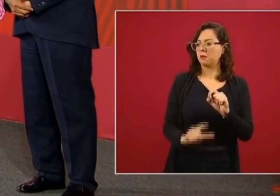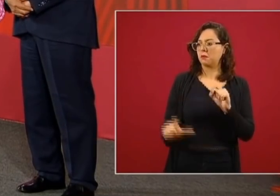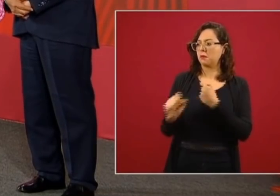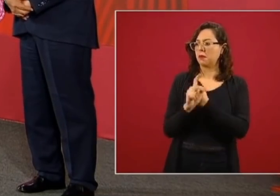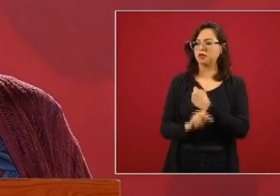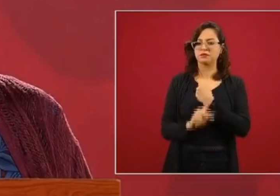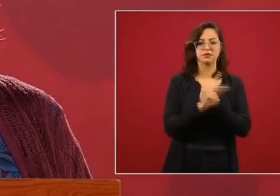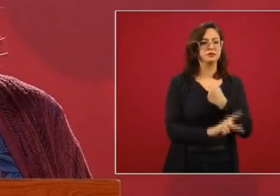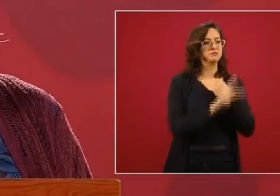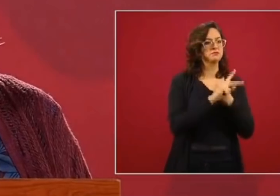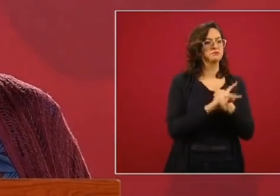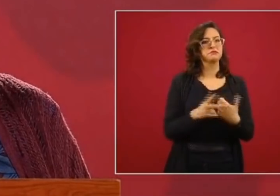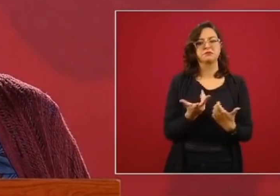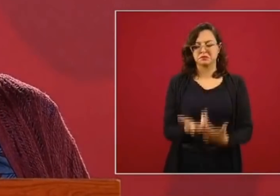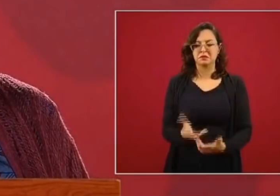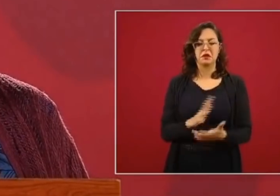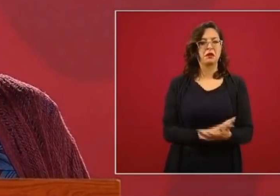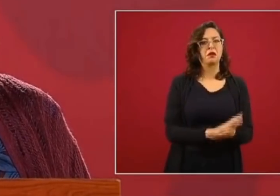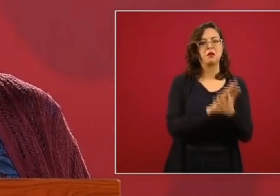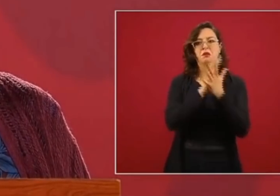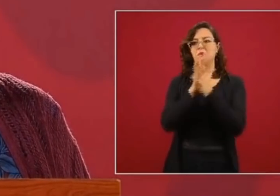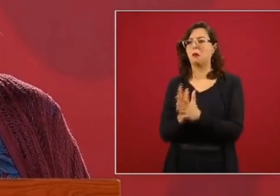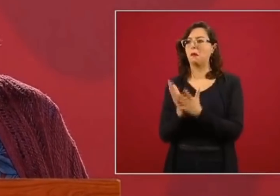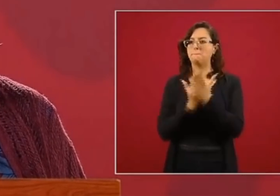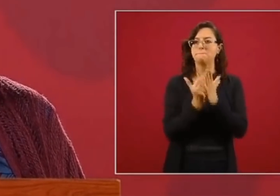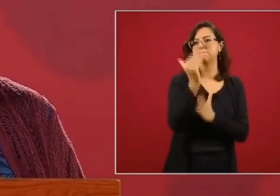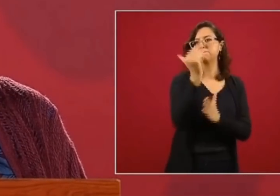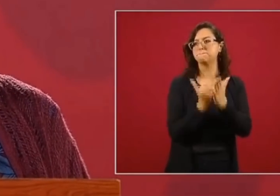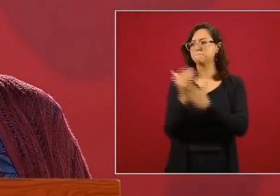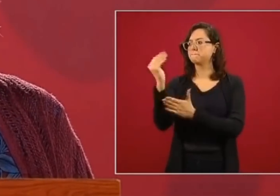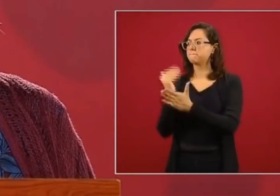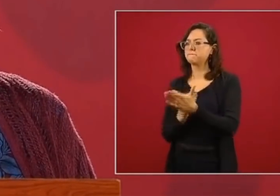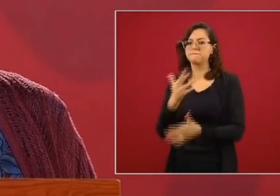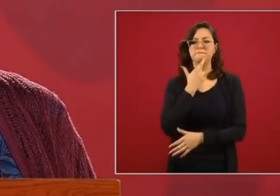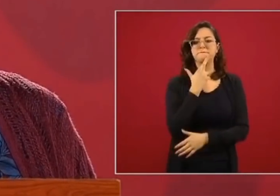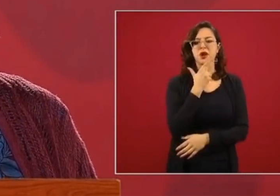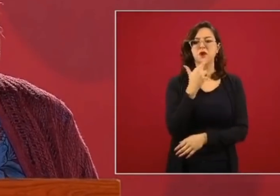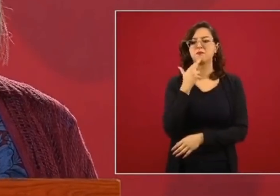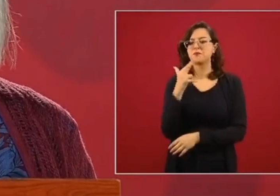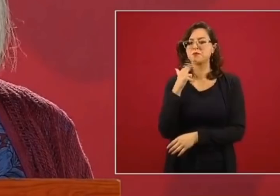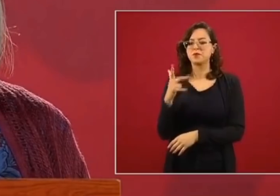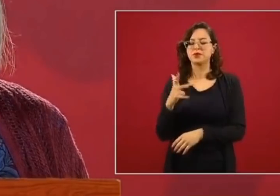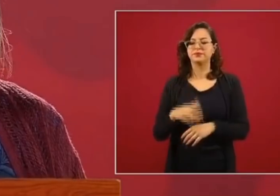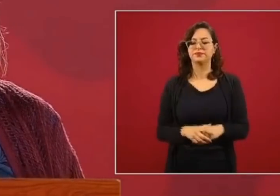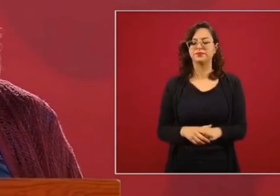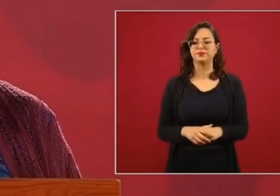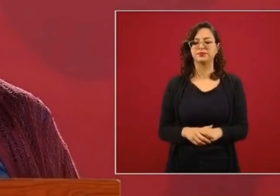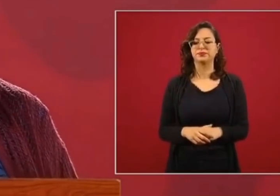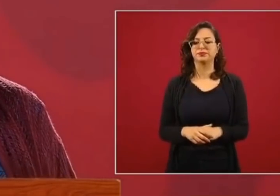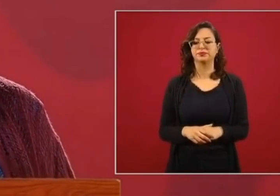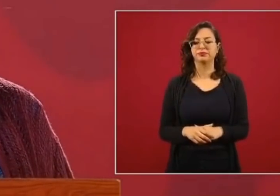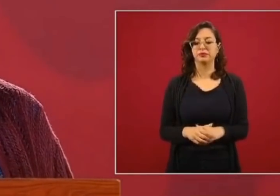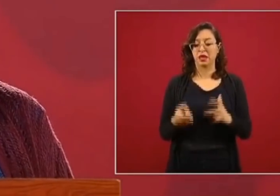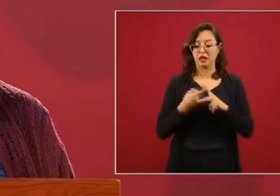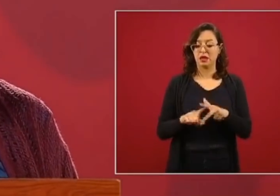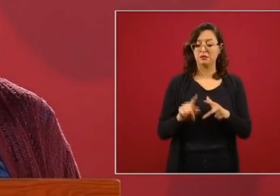sus regiones. Mayor inversión, que es uno de los objetivos de la puesta, la entrada